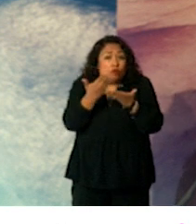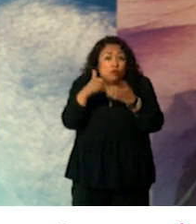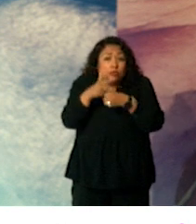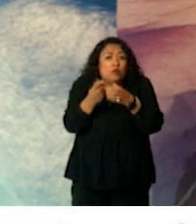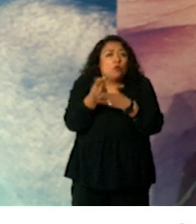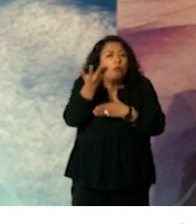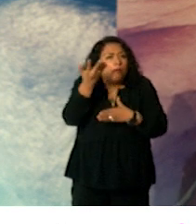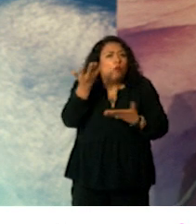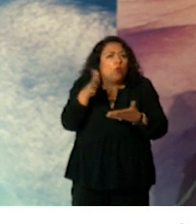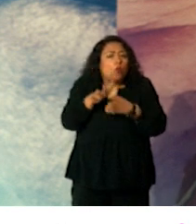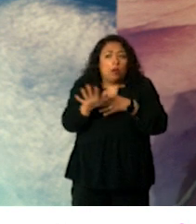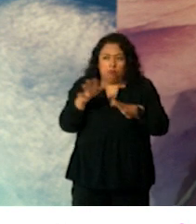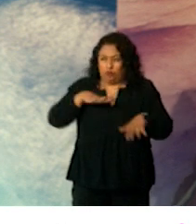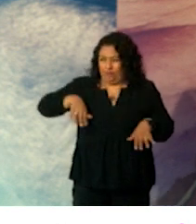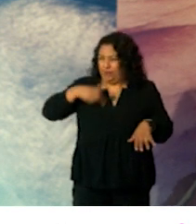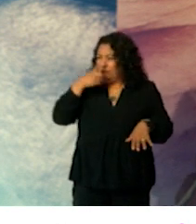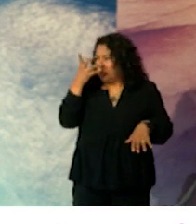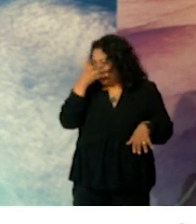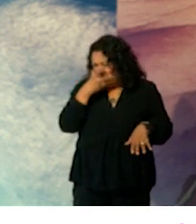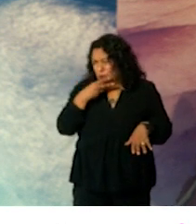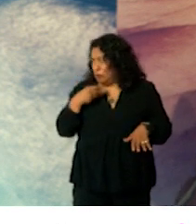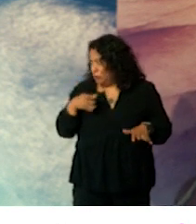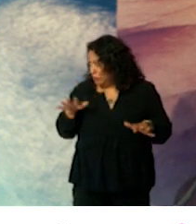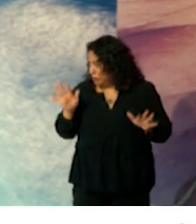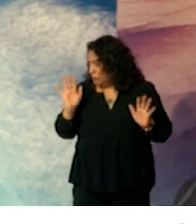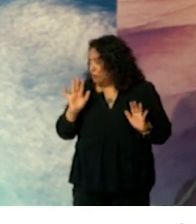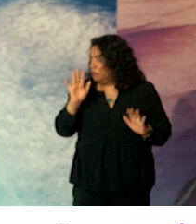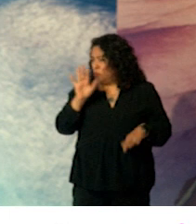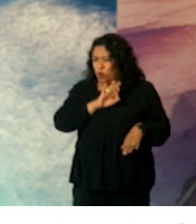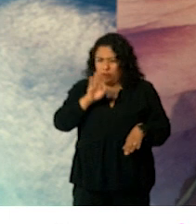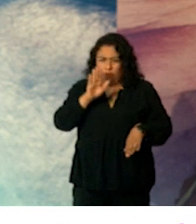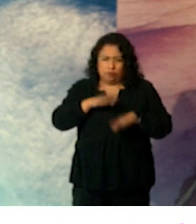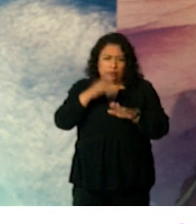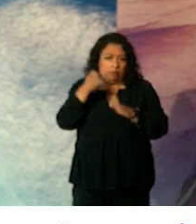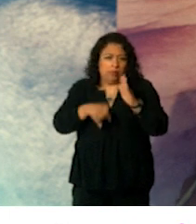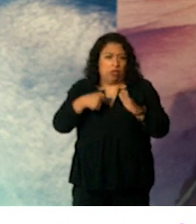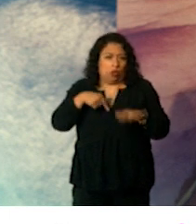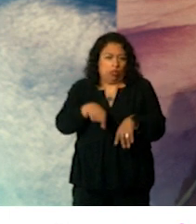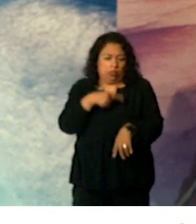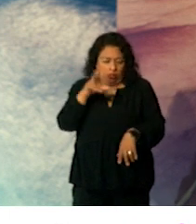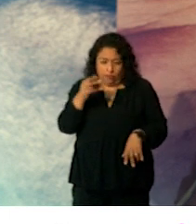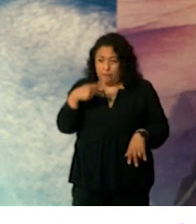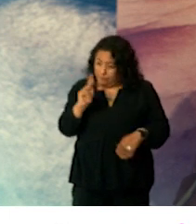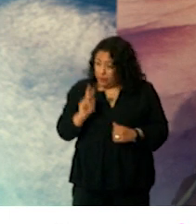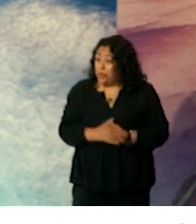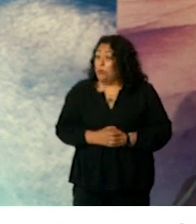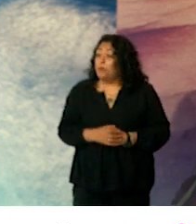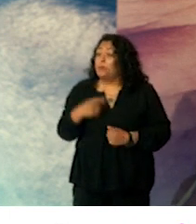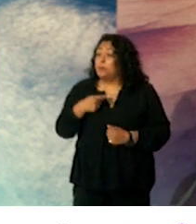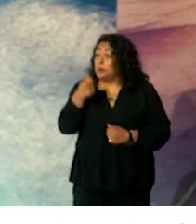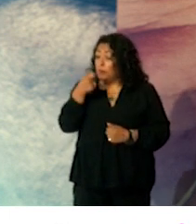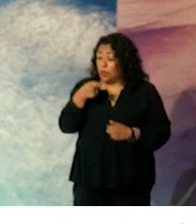construir? Pues yo les decía que qué maravilla, y bueno, ya podemos profundizar para no demorarme tanto, pero